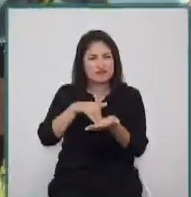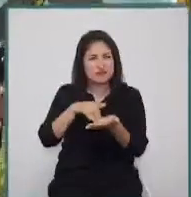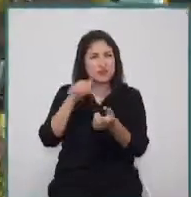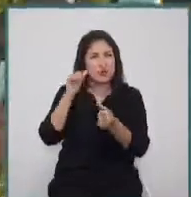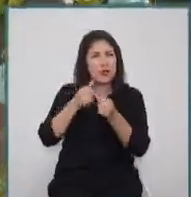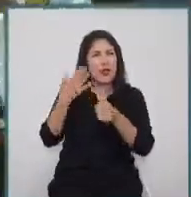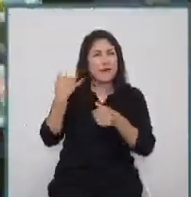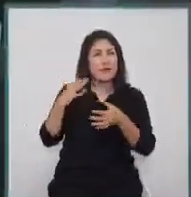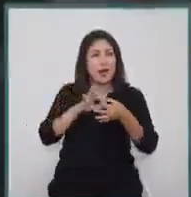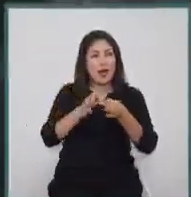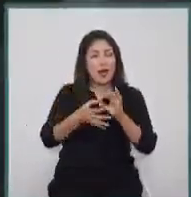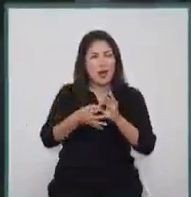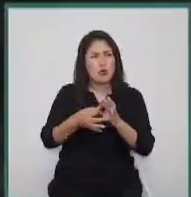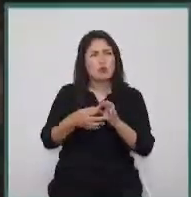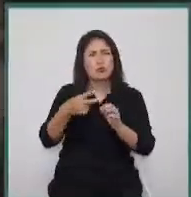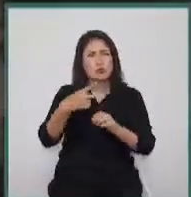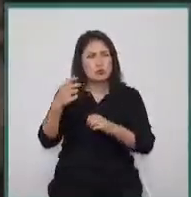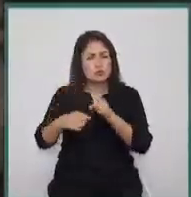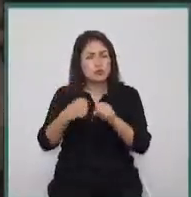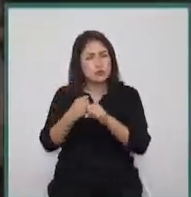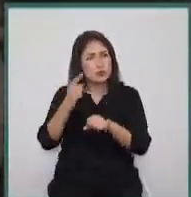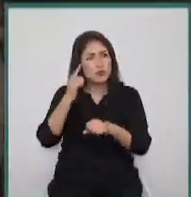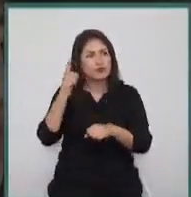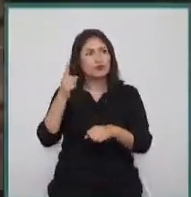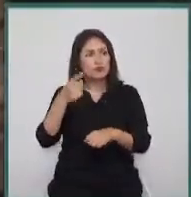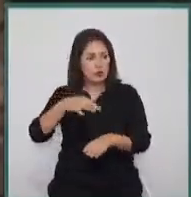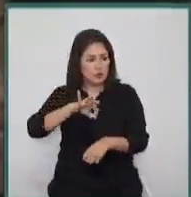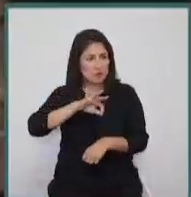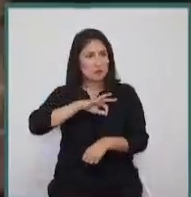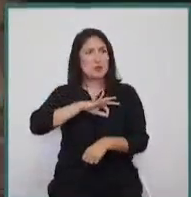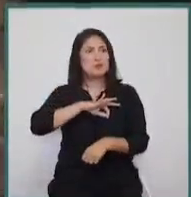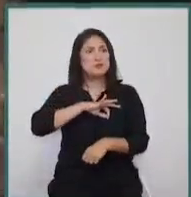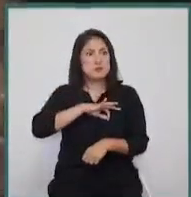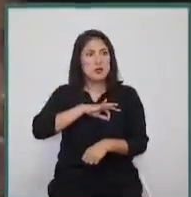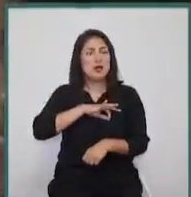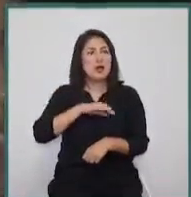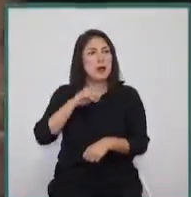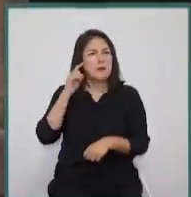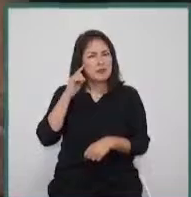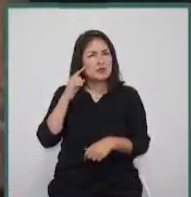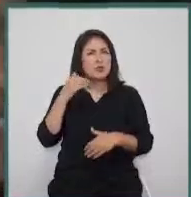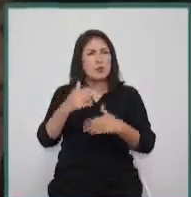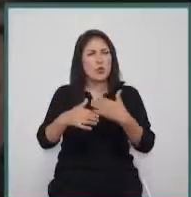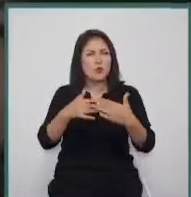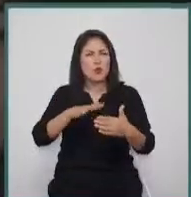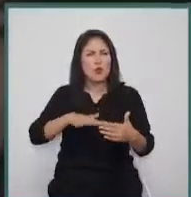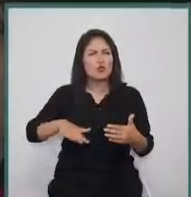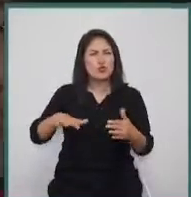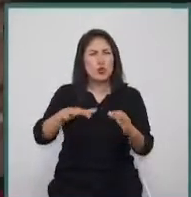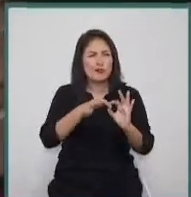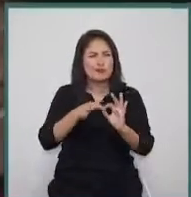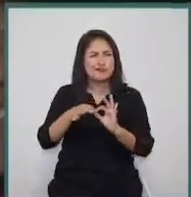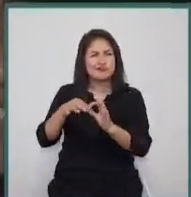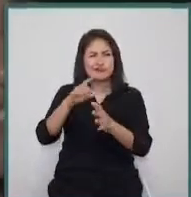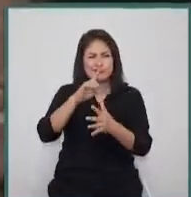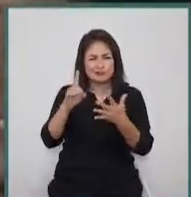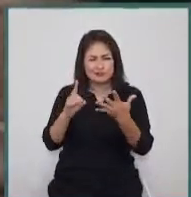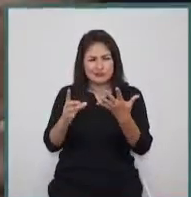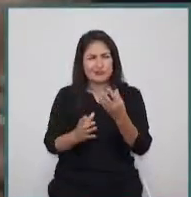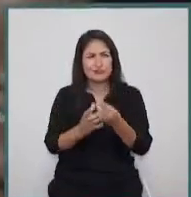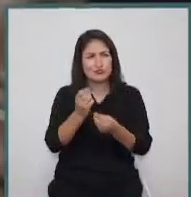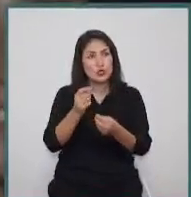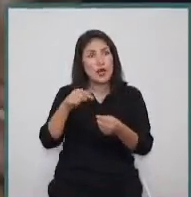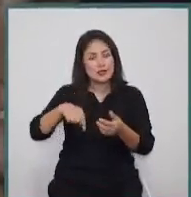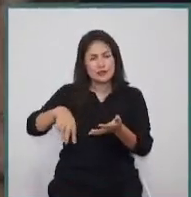gesta que se llevó a cabo en agosto y vamos a cumplir bicentenario y en realidad es un privilegio. Y esto sirva también para lograr la unidad en la diversidad. Y